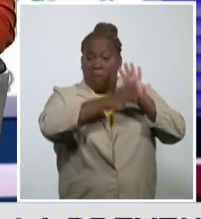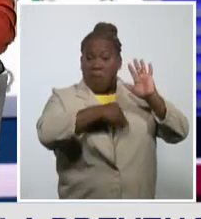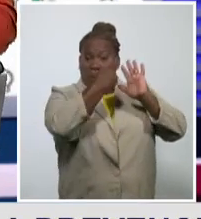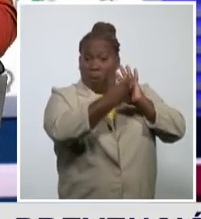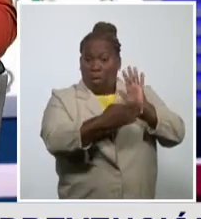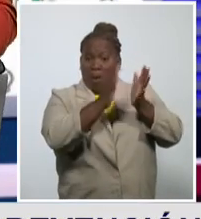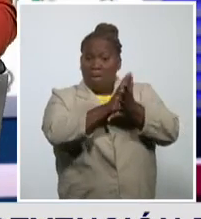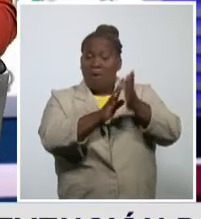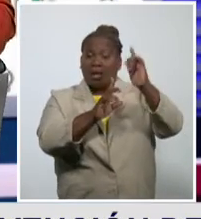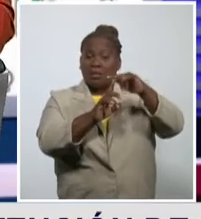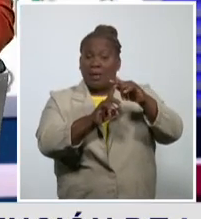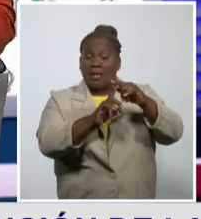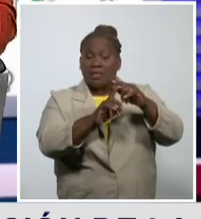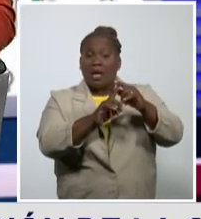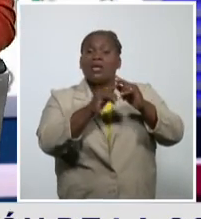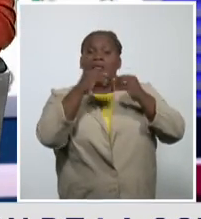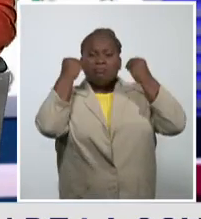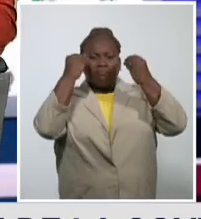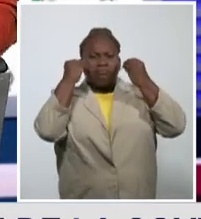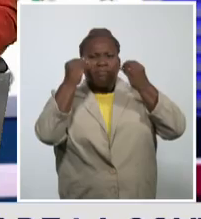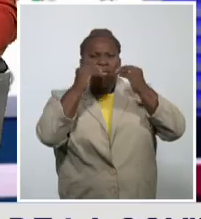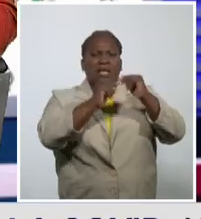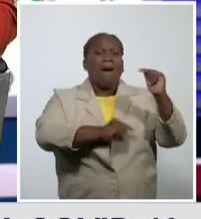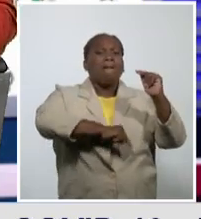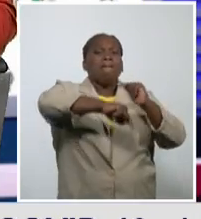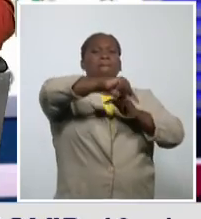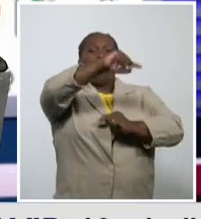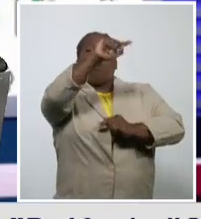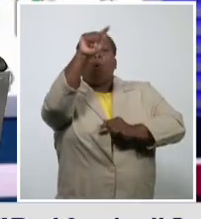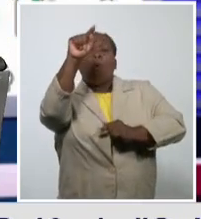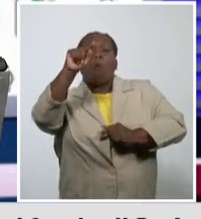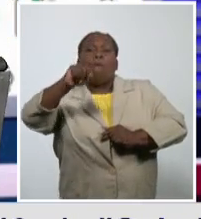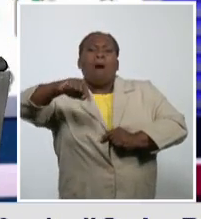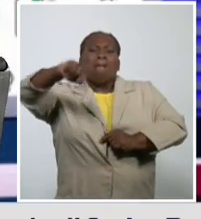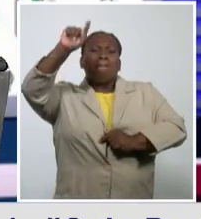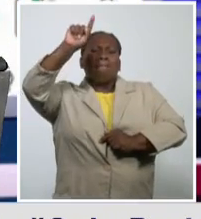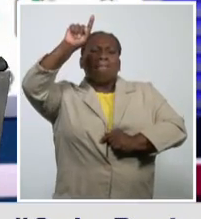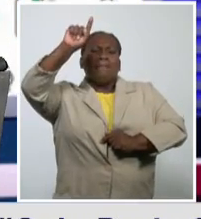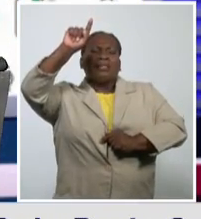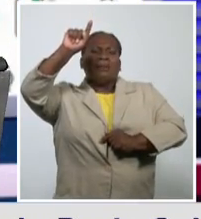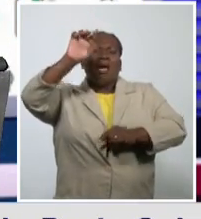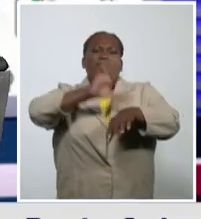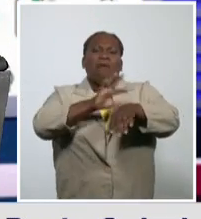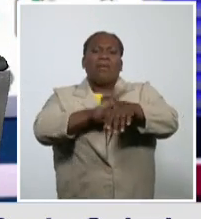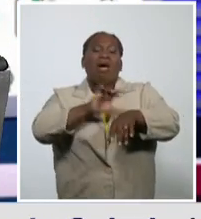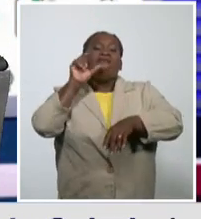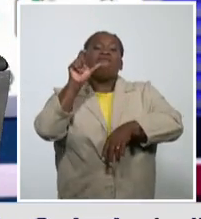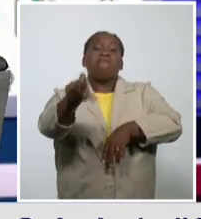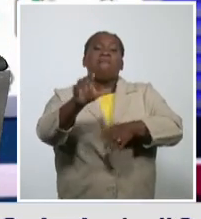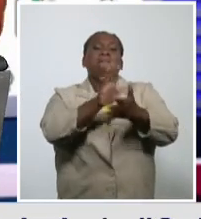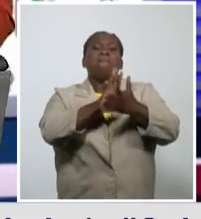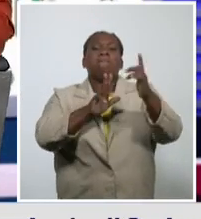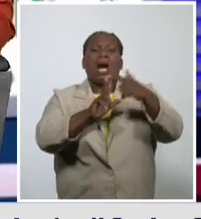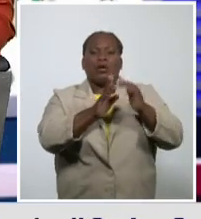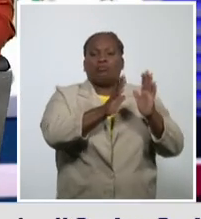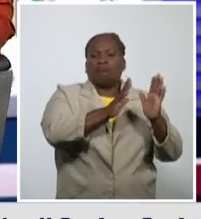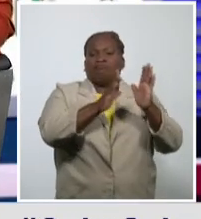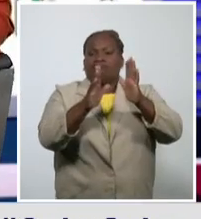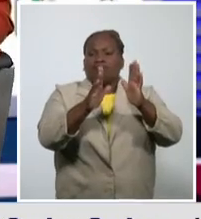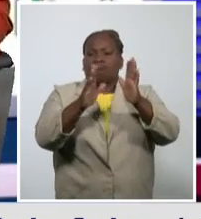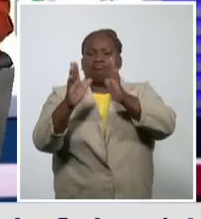Se prevé el pico de la enfermedad, se prevé el futuro pico de la enfermedad para finales del mes de mayo. Se ha ido desplazando en